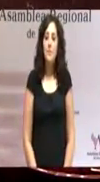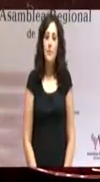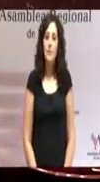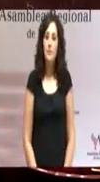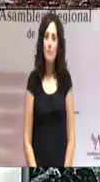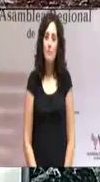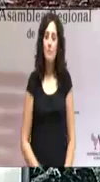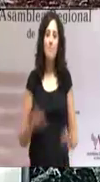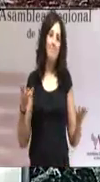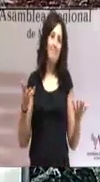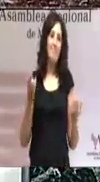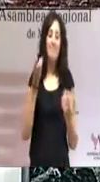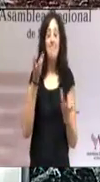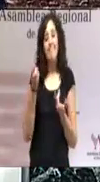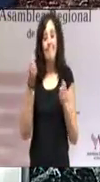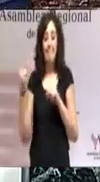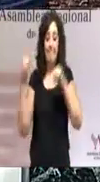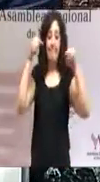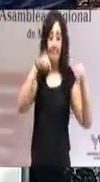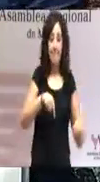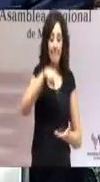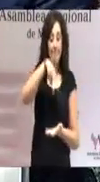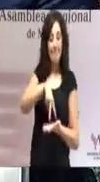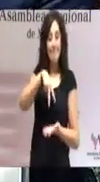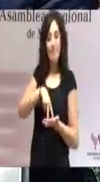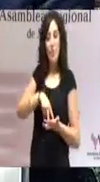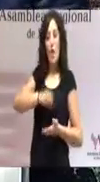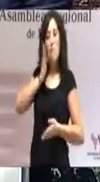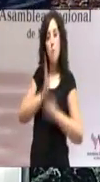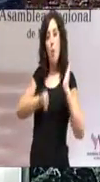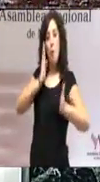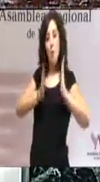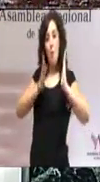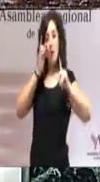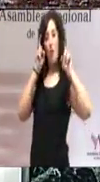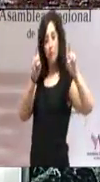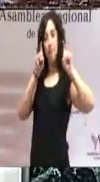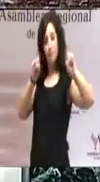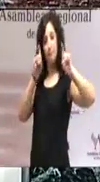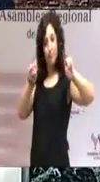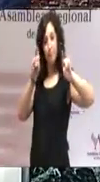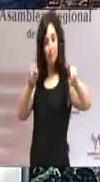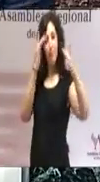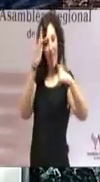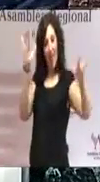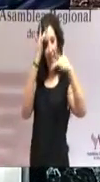Es que venir aquí a dar doctrina, a decir con una alegría